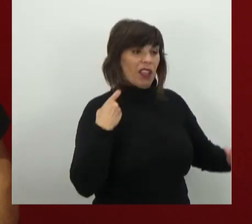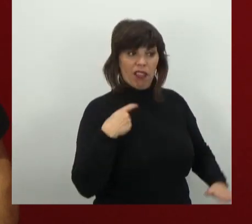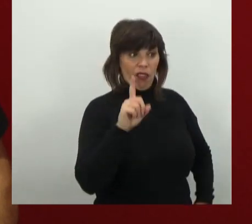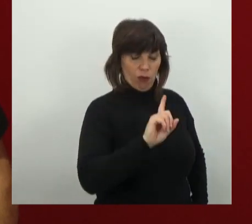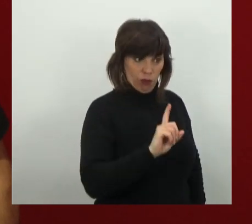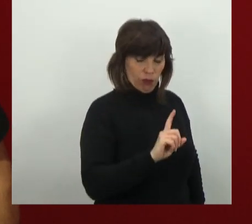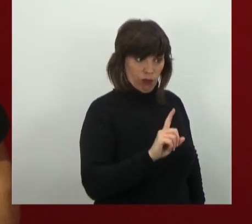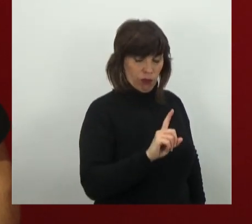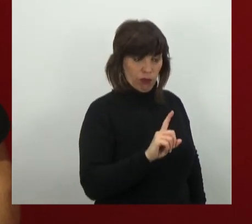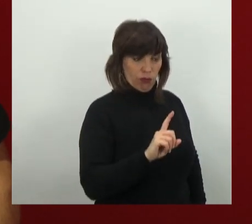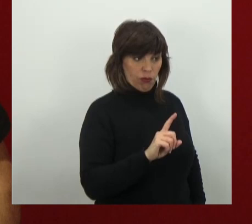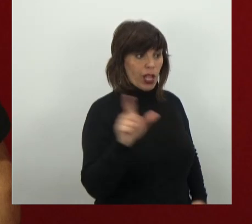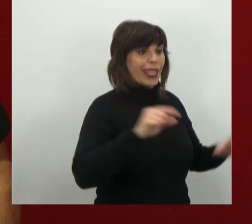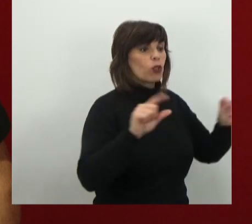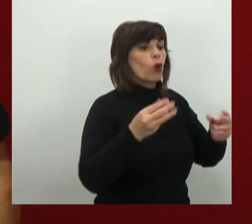quitada.